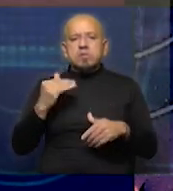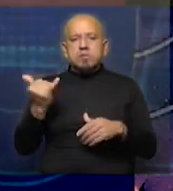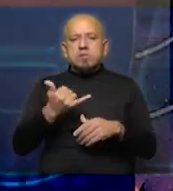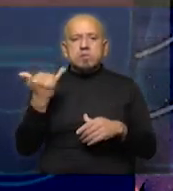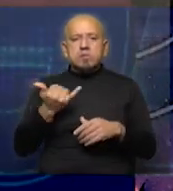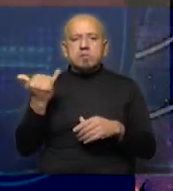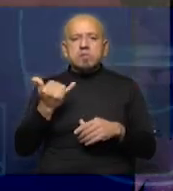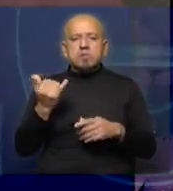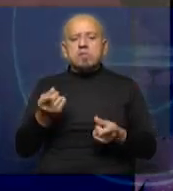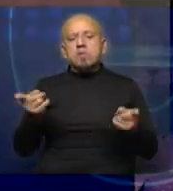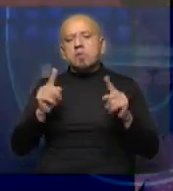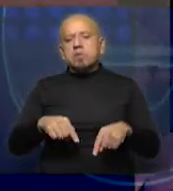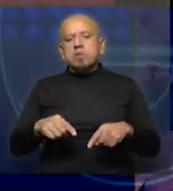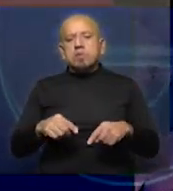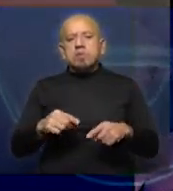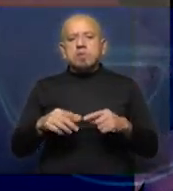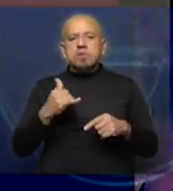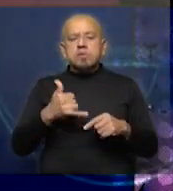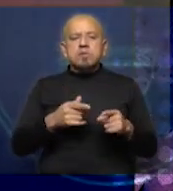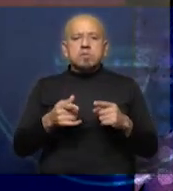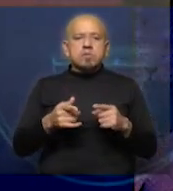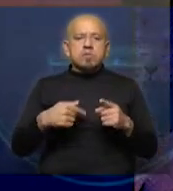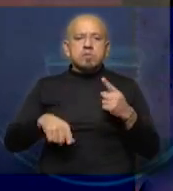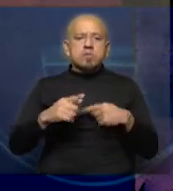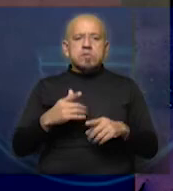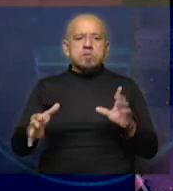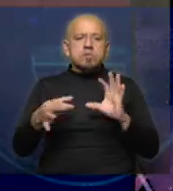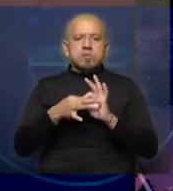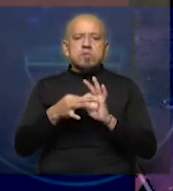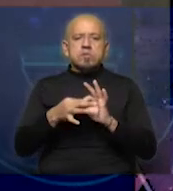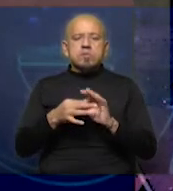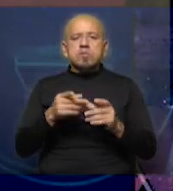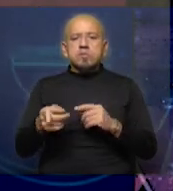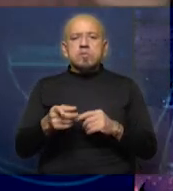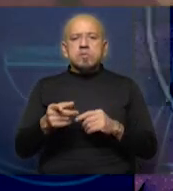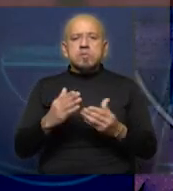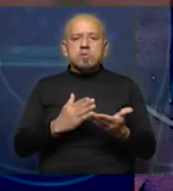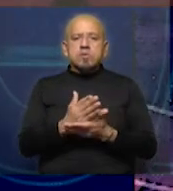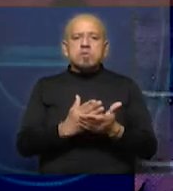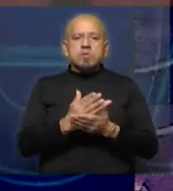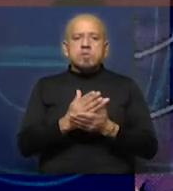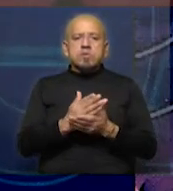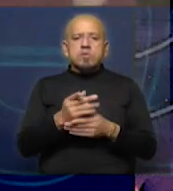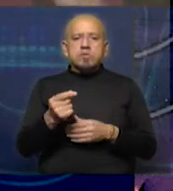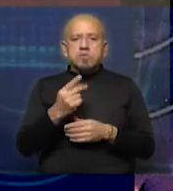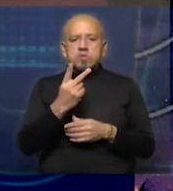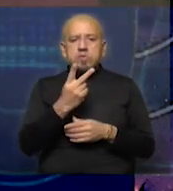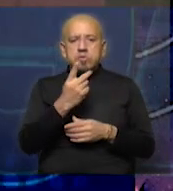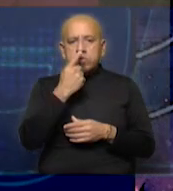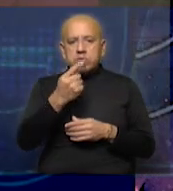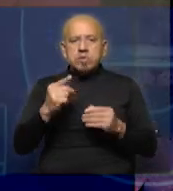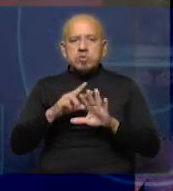vamos que venimos y que tenemos una relación Ya muy fuerte y muy linda venimos todos los años desde el 2018